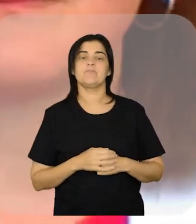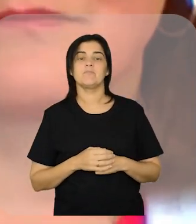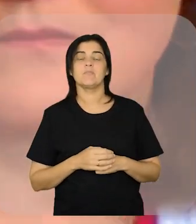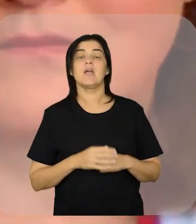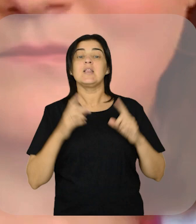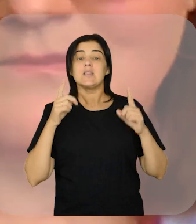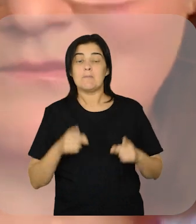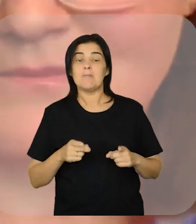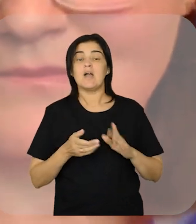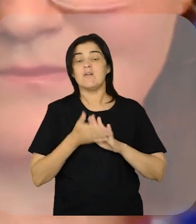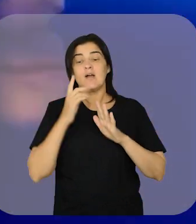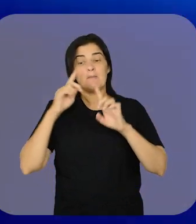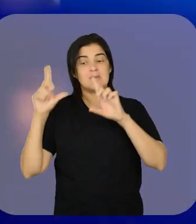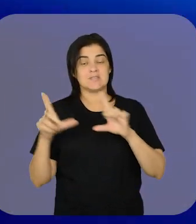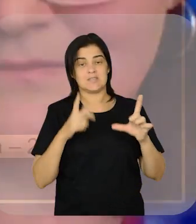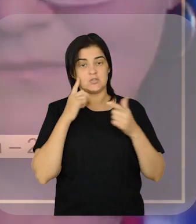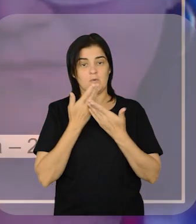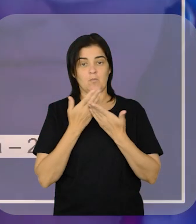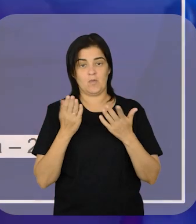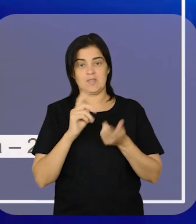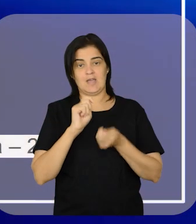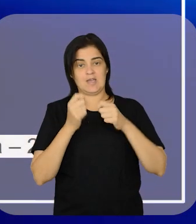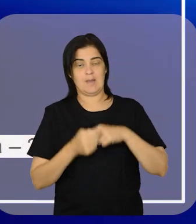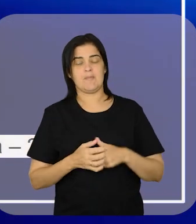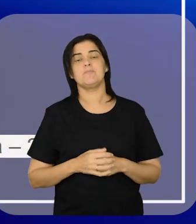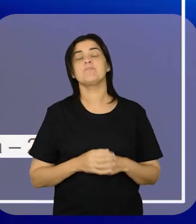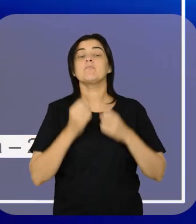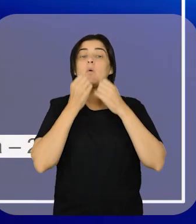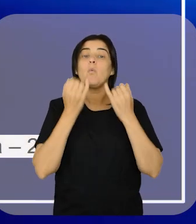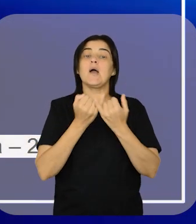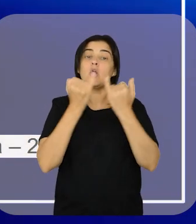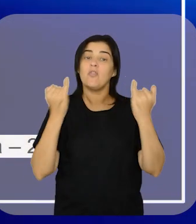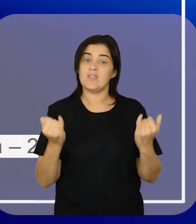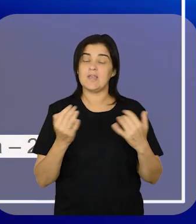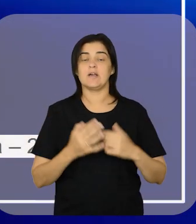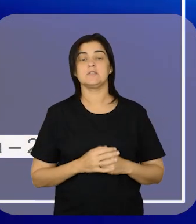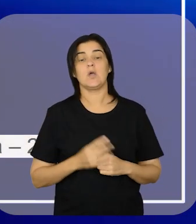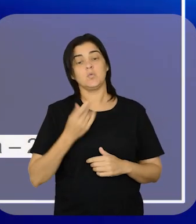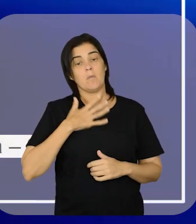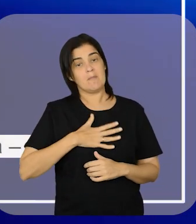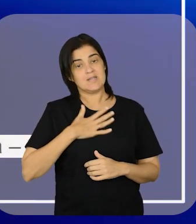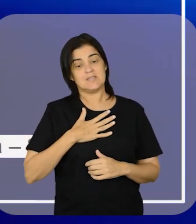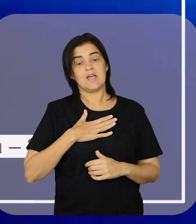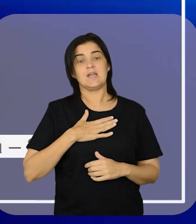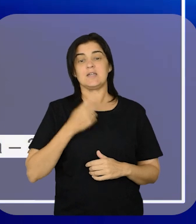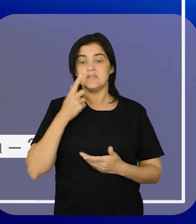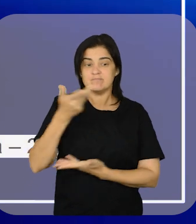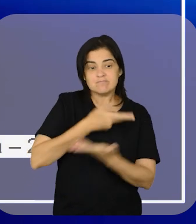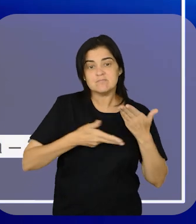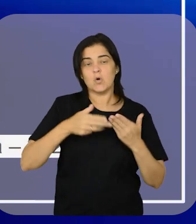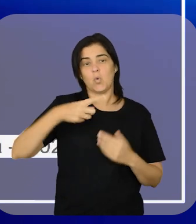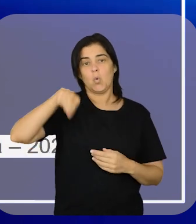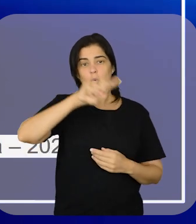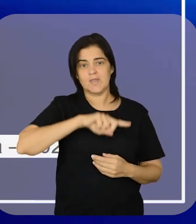cargar también la presentación. Bueno, buenos días. Es un placer compartir este espacio con